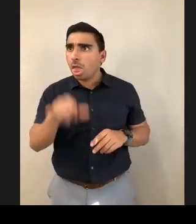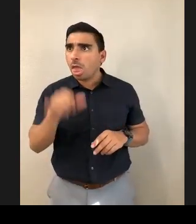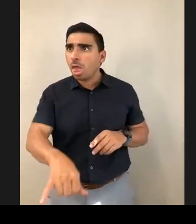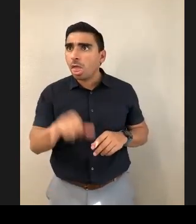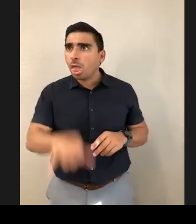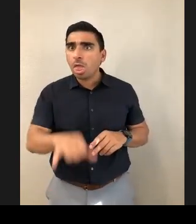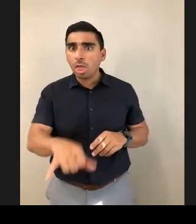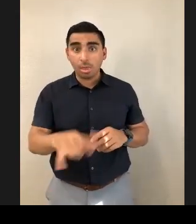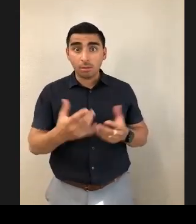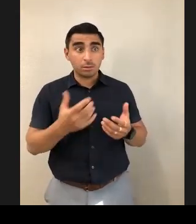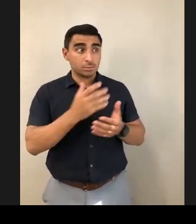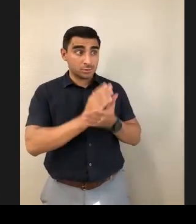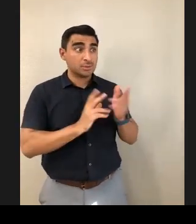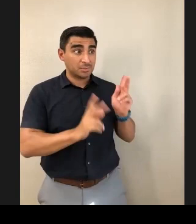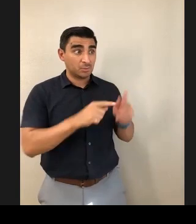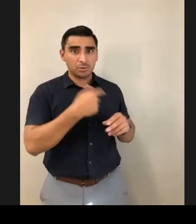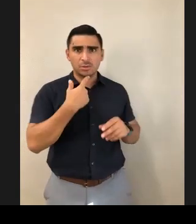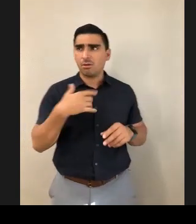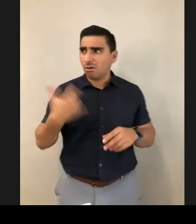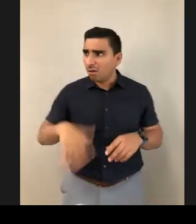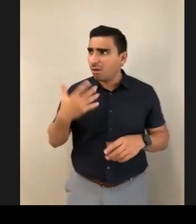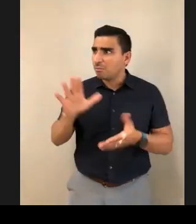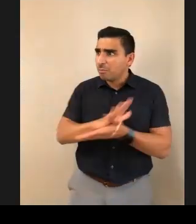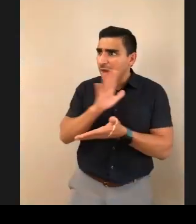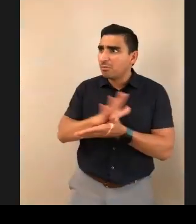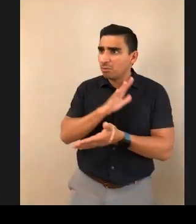y algunos no tienen idea todo el